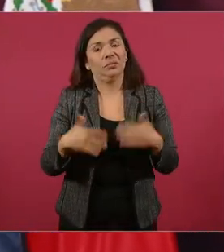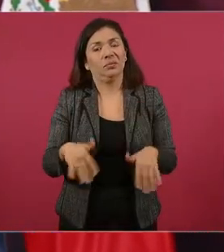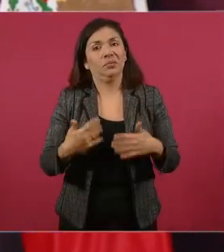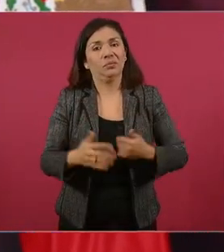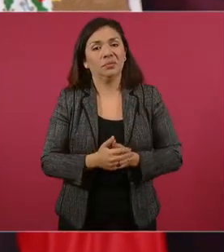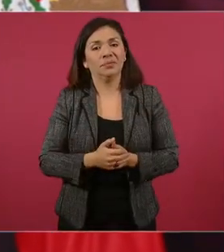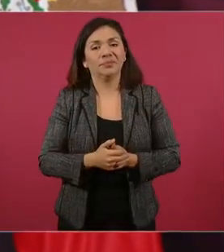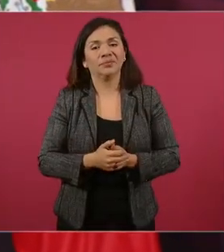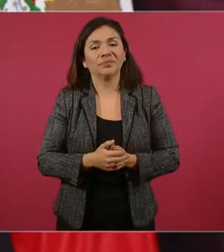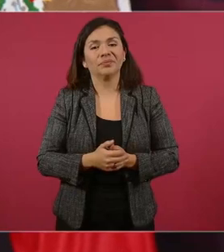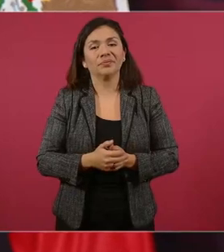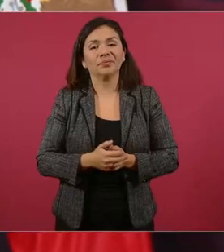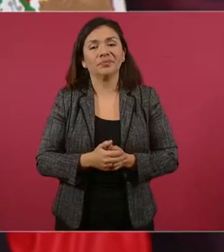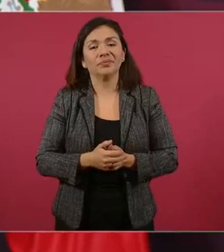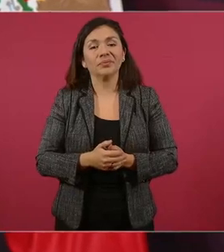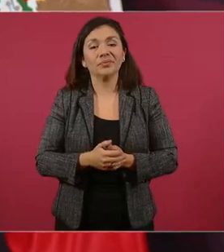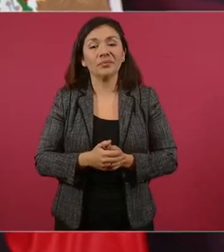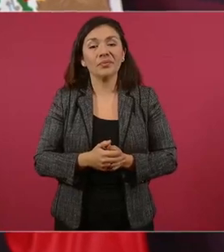O como